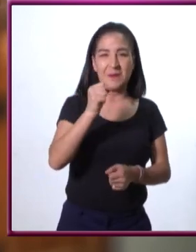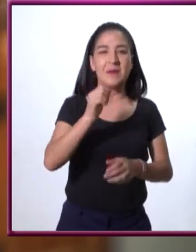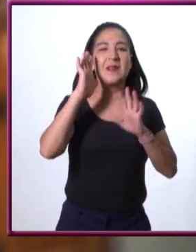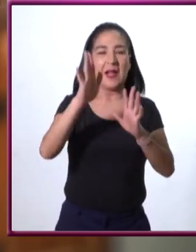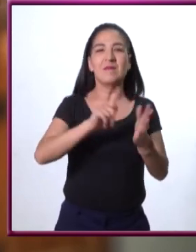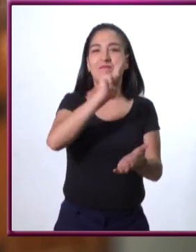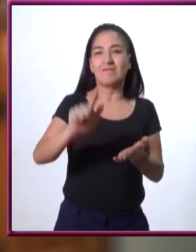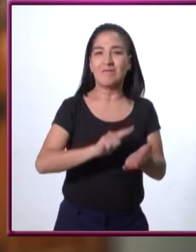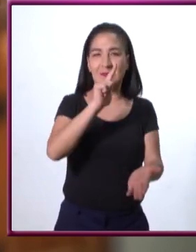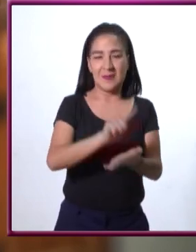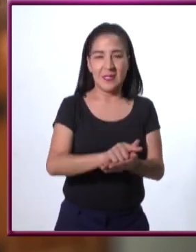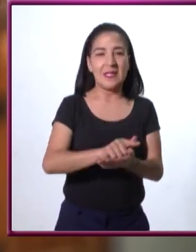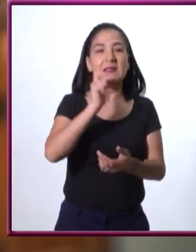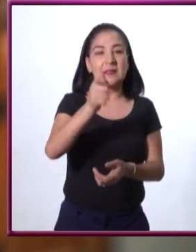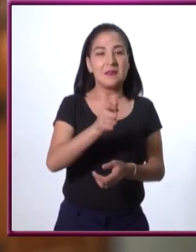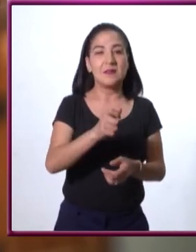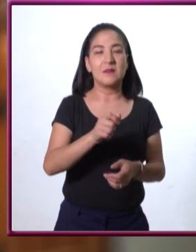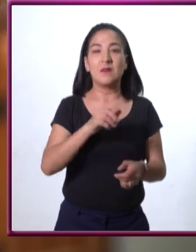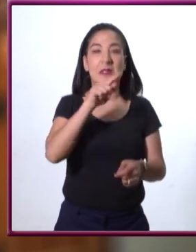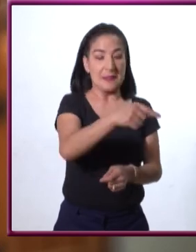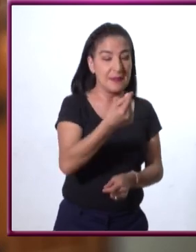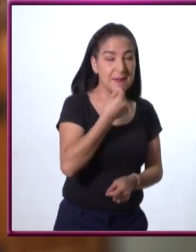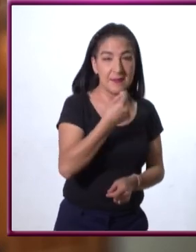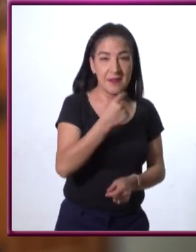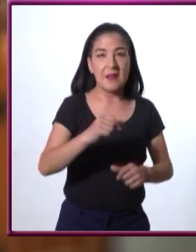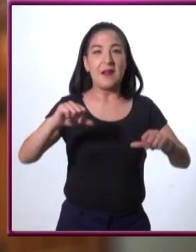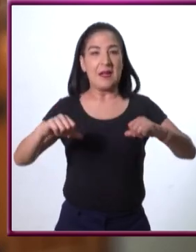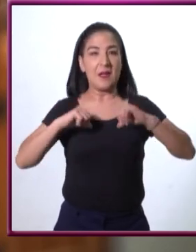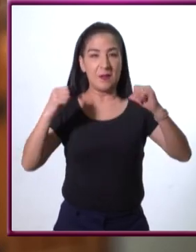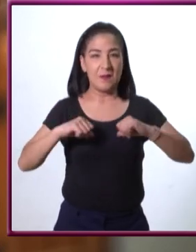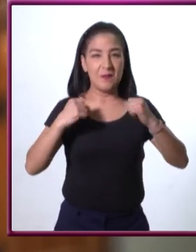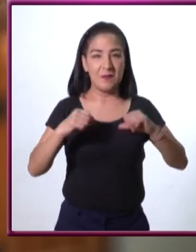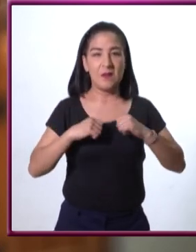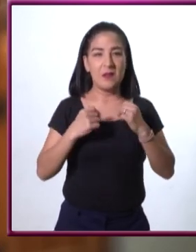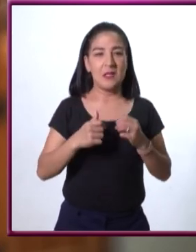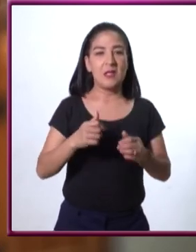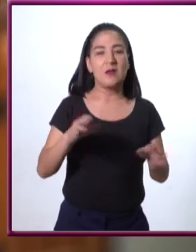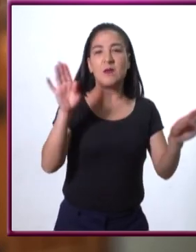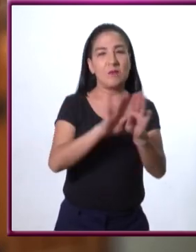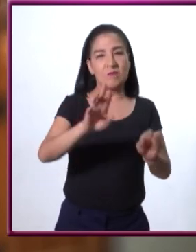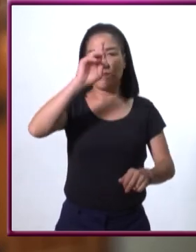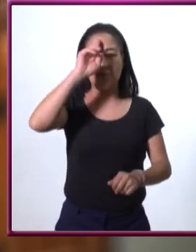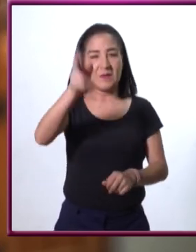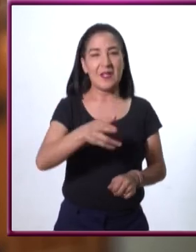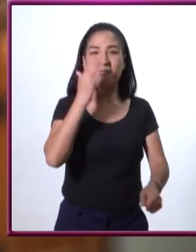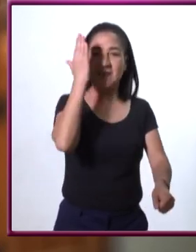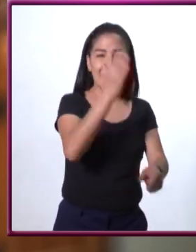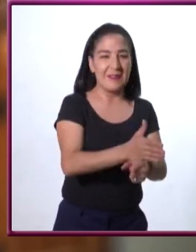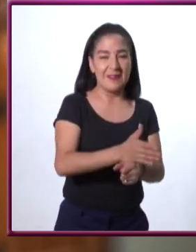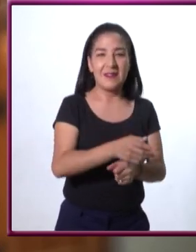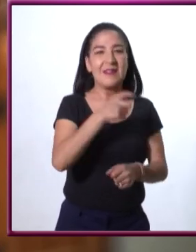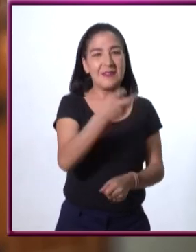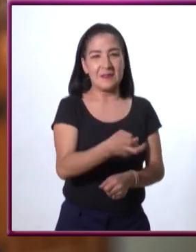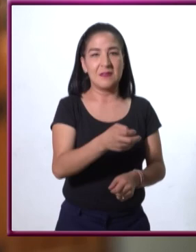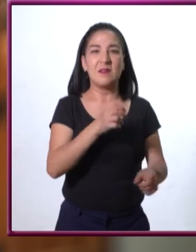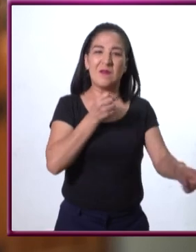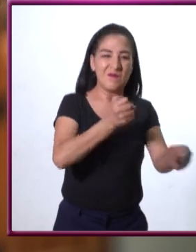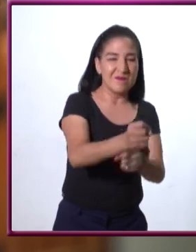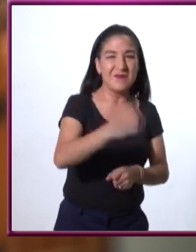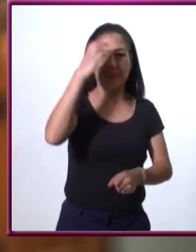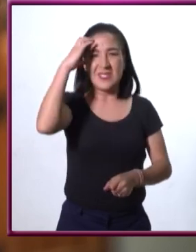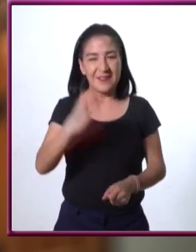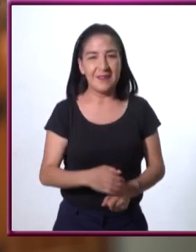aprobó una reforma en la que a los niños adolescentes no se les puede castigar, ¿no? De manera violenta,